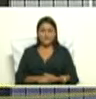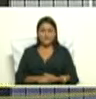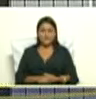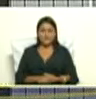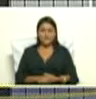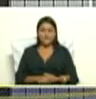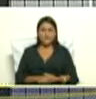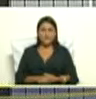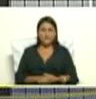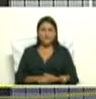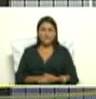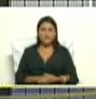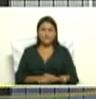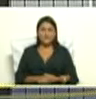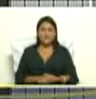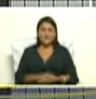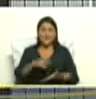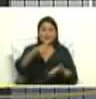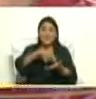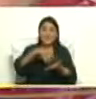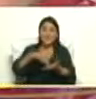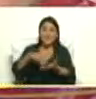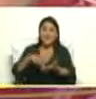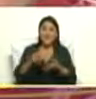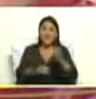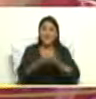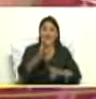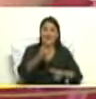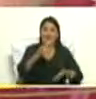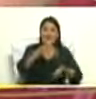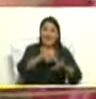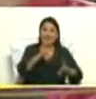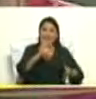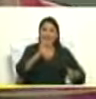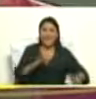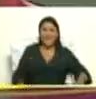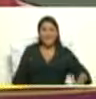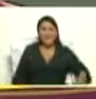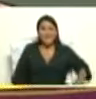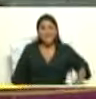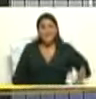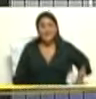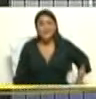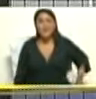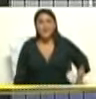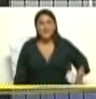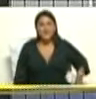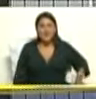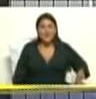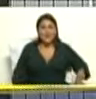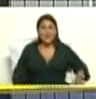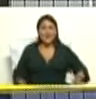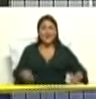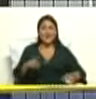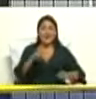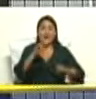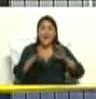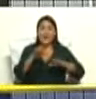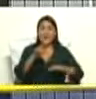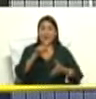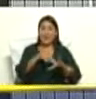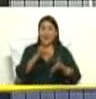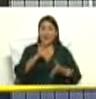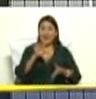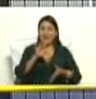cuando yo dije que se pare la generación fundacional no se paró Jaqueline que se pare la generación intermedia no separó yaquelin